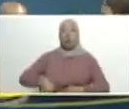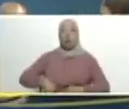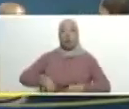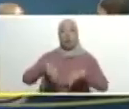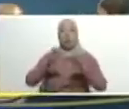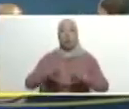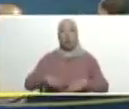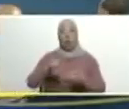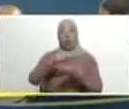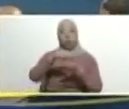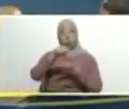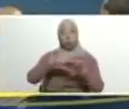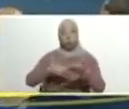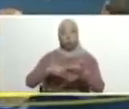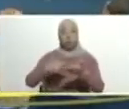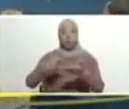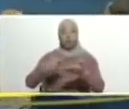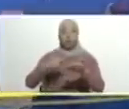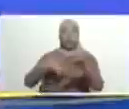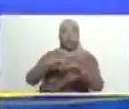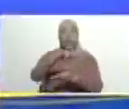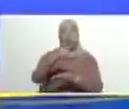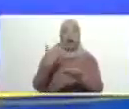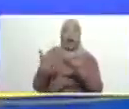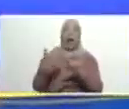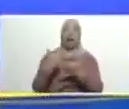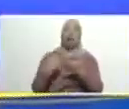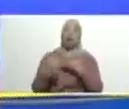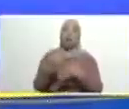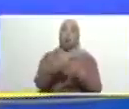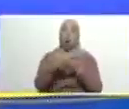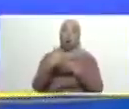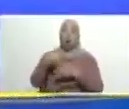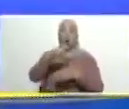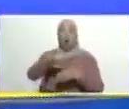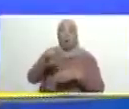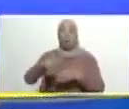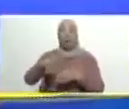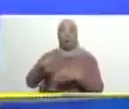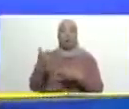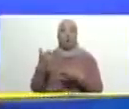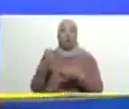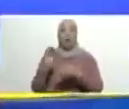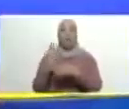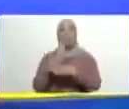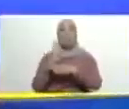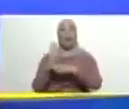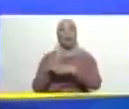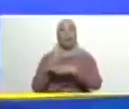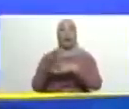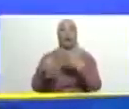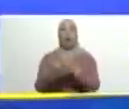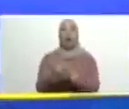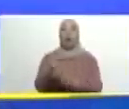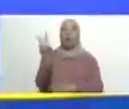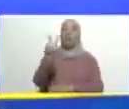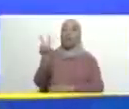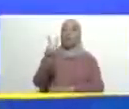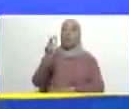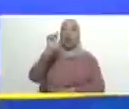servicios aéreos va a permitir la cooperación y el movimiento de gente entre nuestros países. Recuerdo cuando